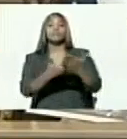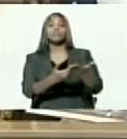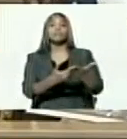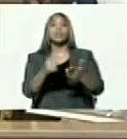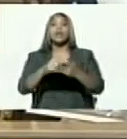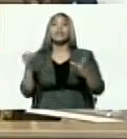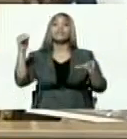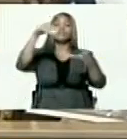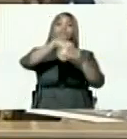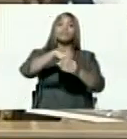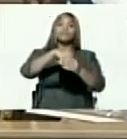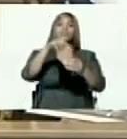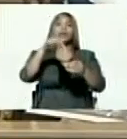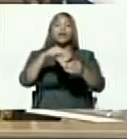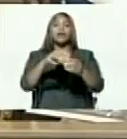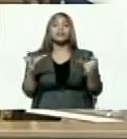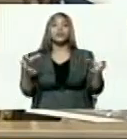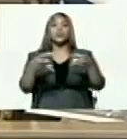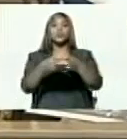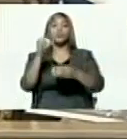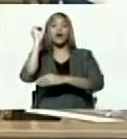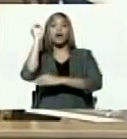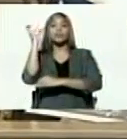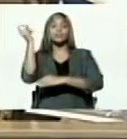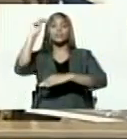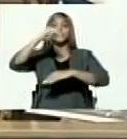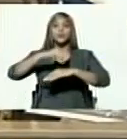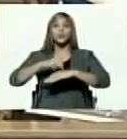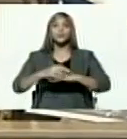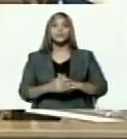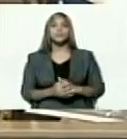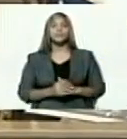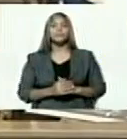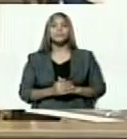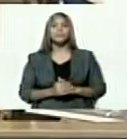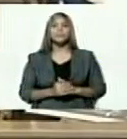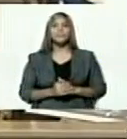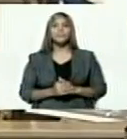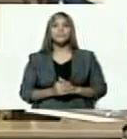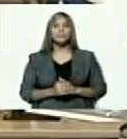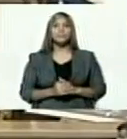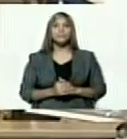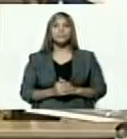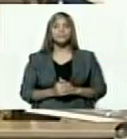integran esta plenaria legislativa. De la Asamblea Nacional.